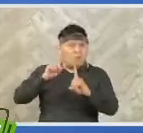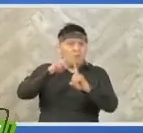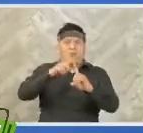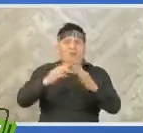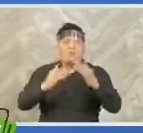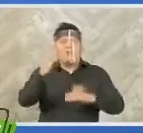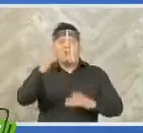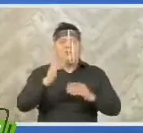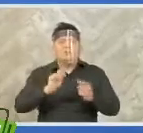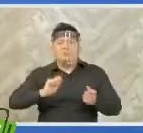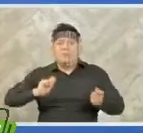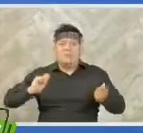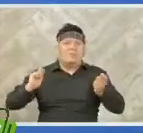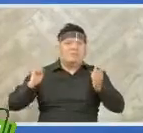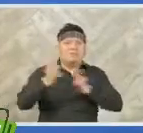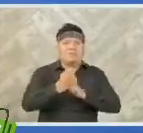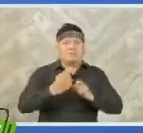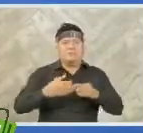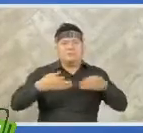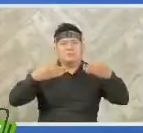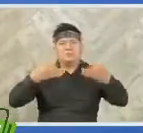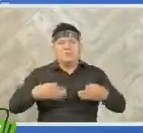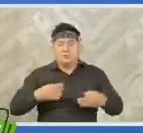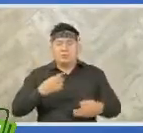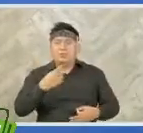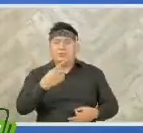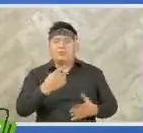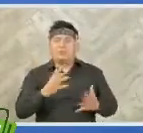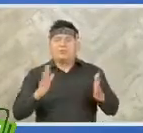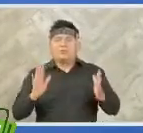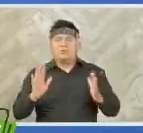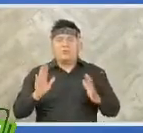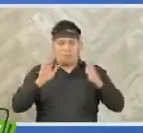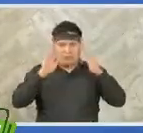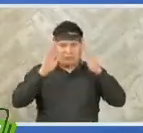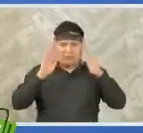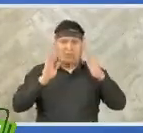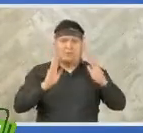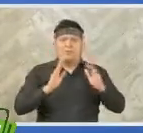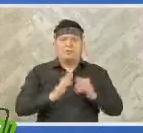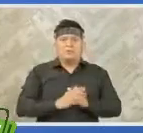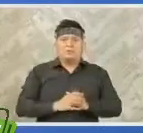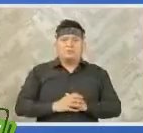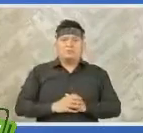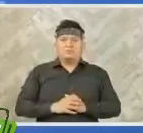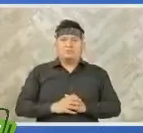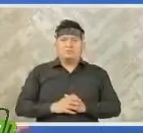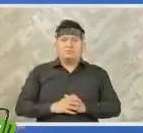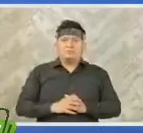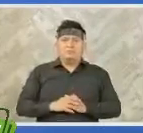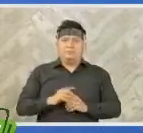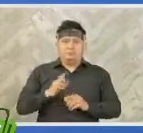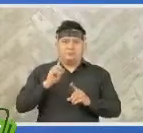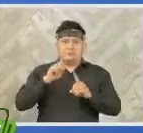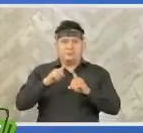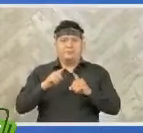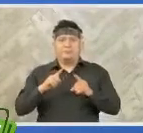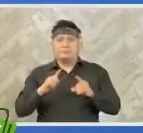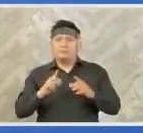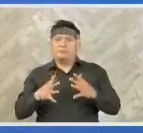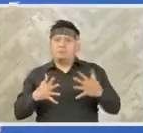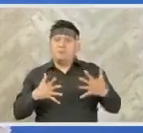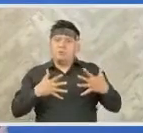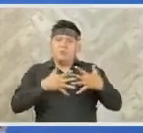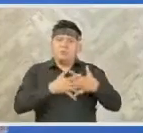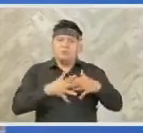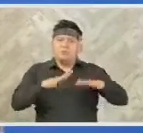cara a transformar una visión de seguridad que tiene solo en cuenta la represión a una más integral entre los